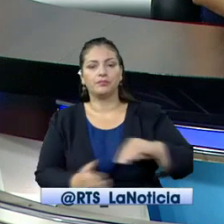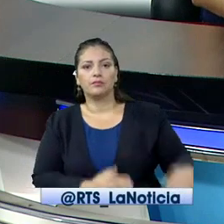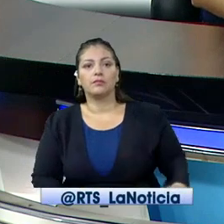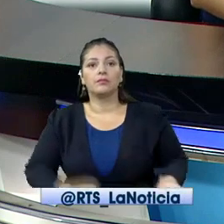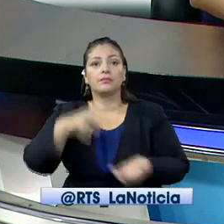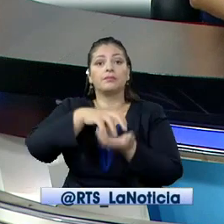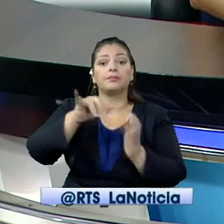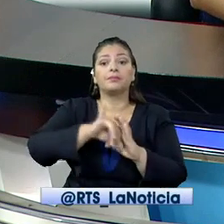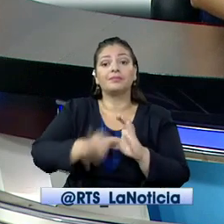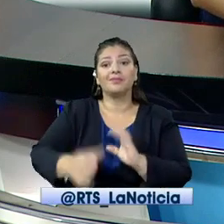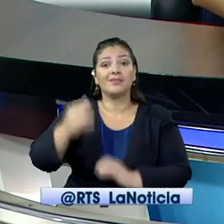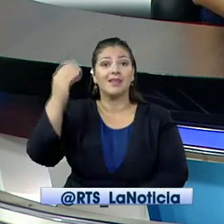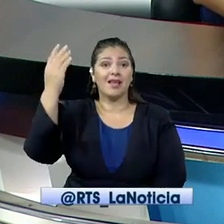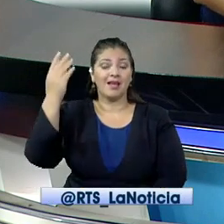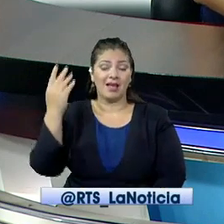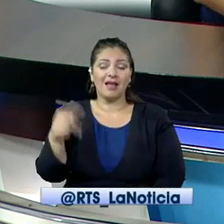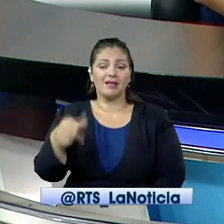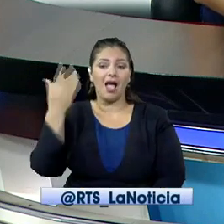llevaron